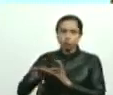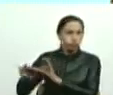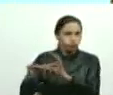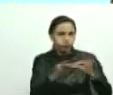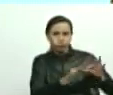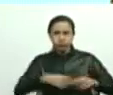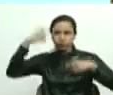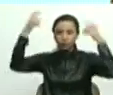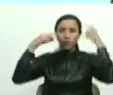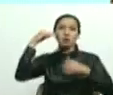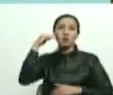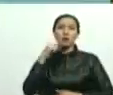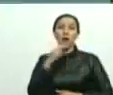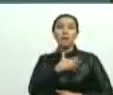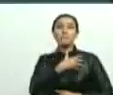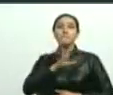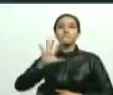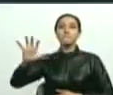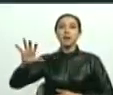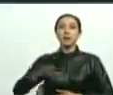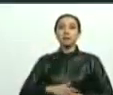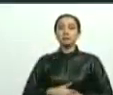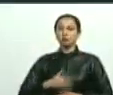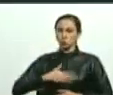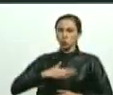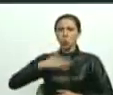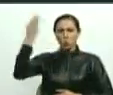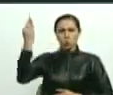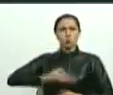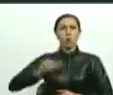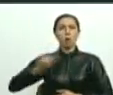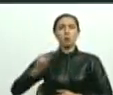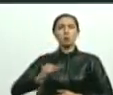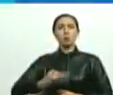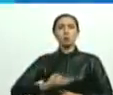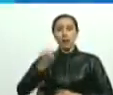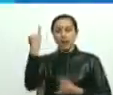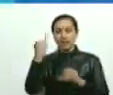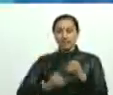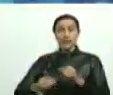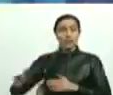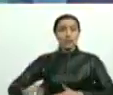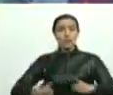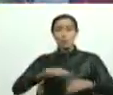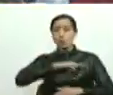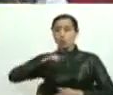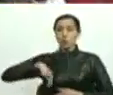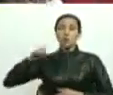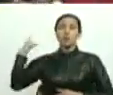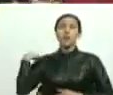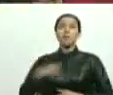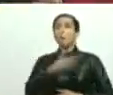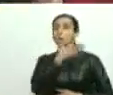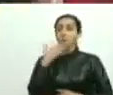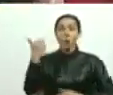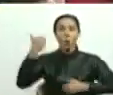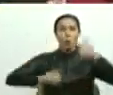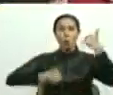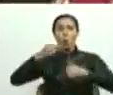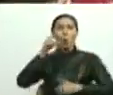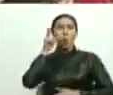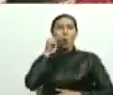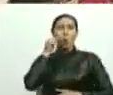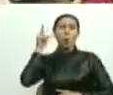en Bolívar, en la patria. Estoy seguro que al final de este camino tendremos los mejores candidatas, los